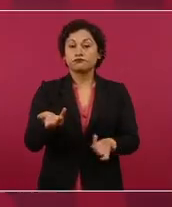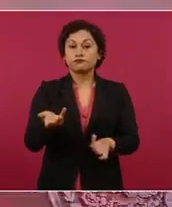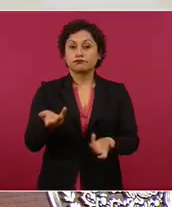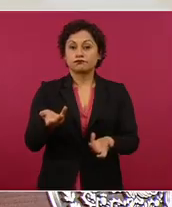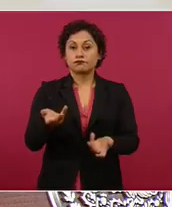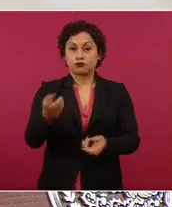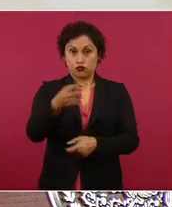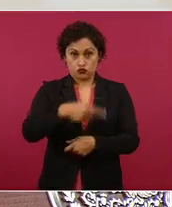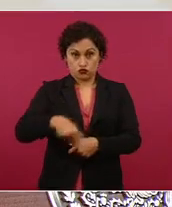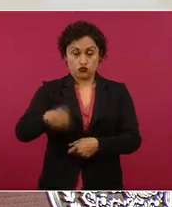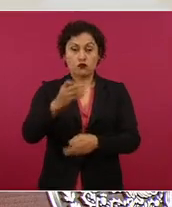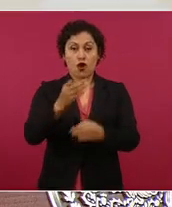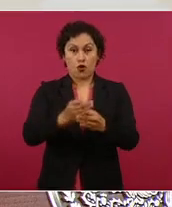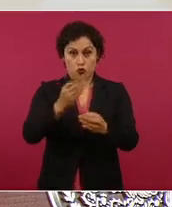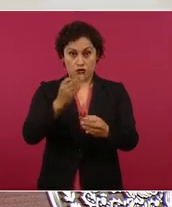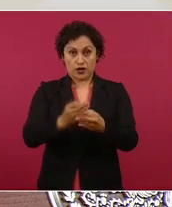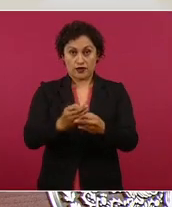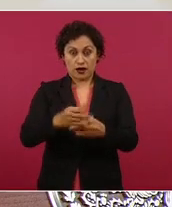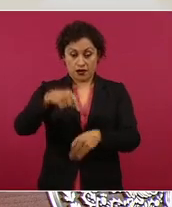usar